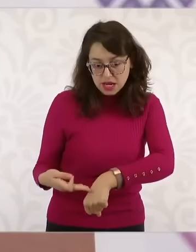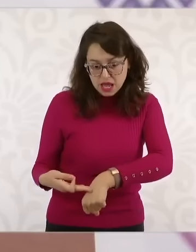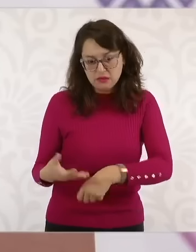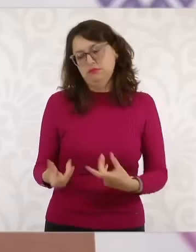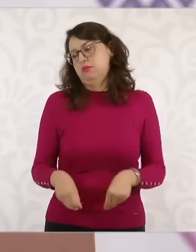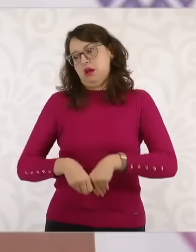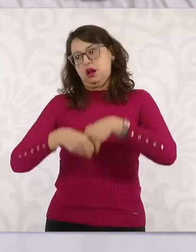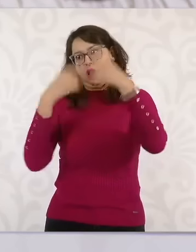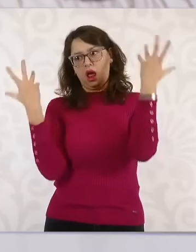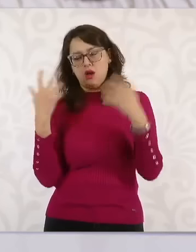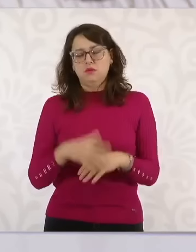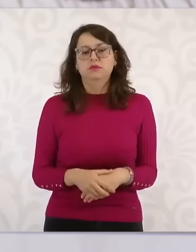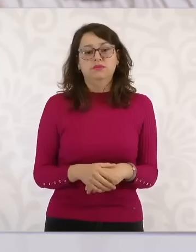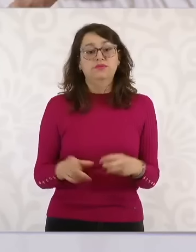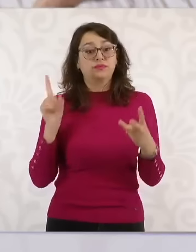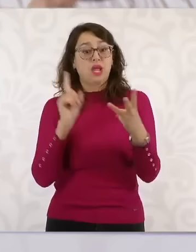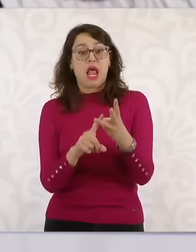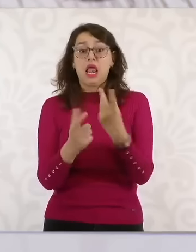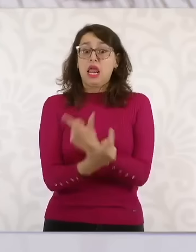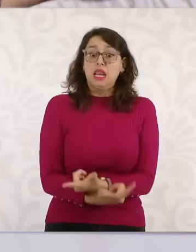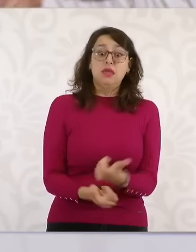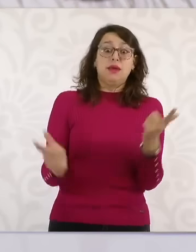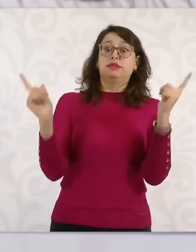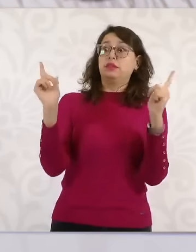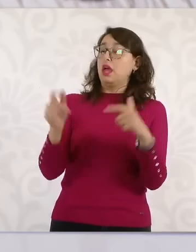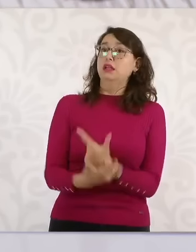México. ¿Y qué otra? Libertad.